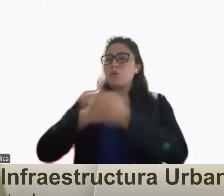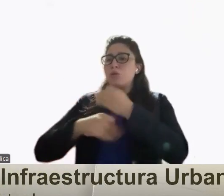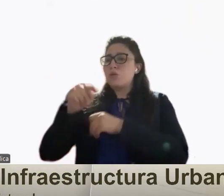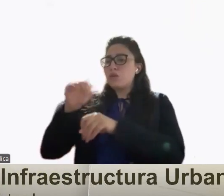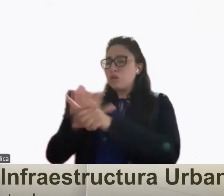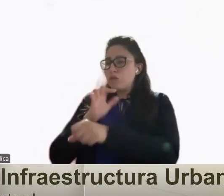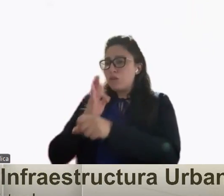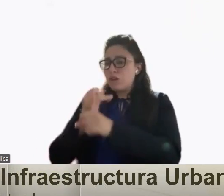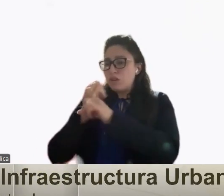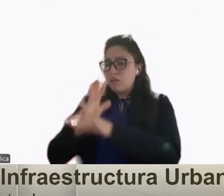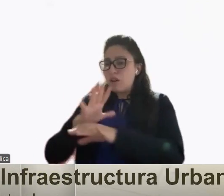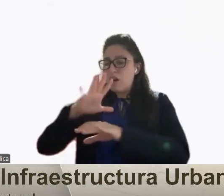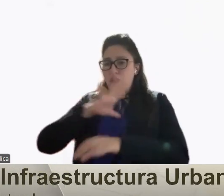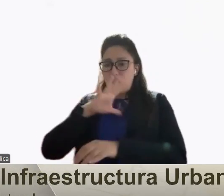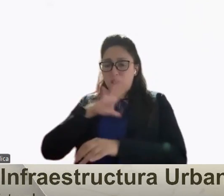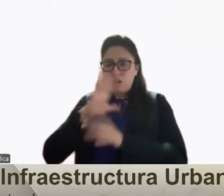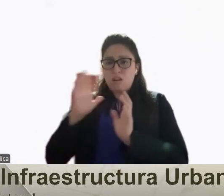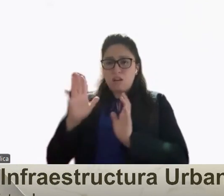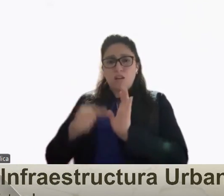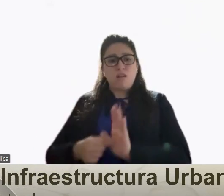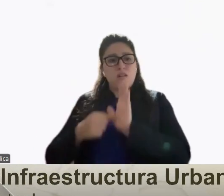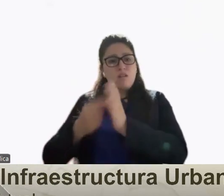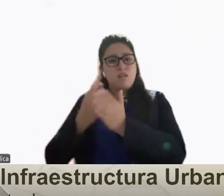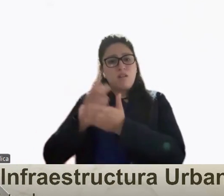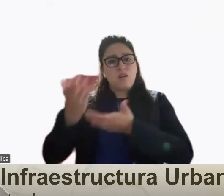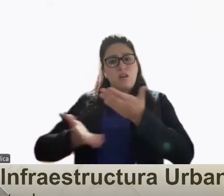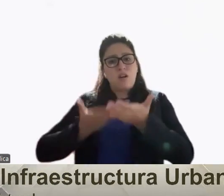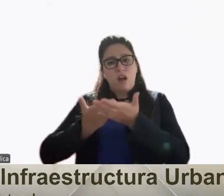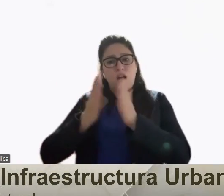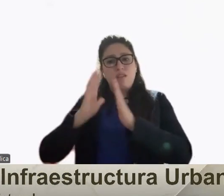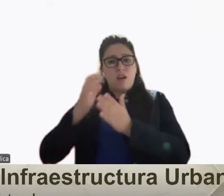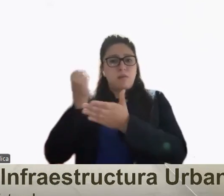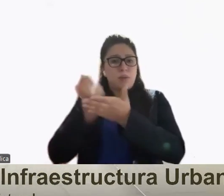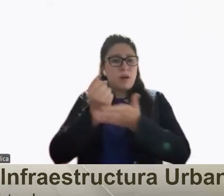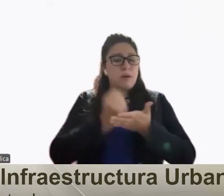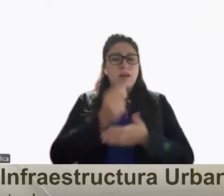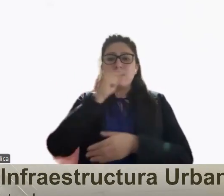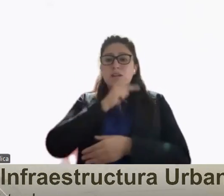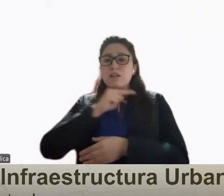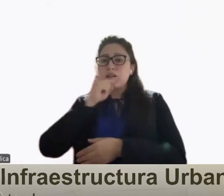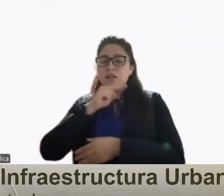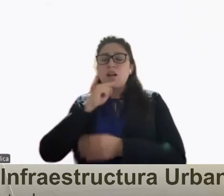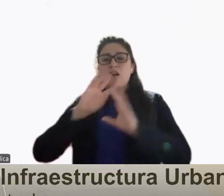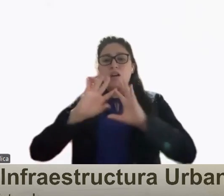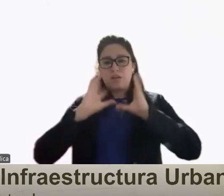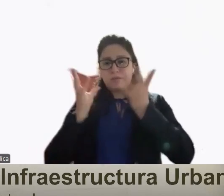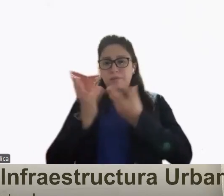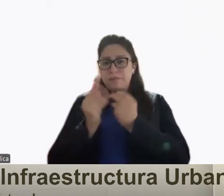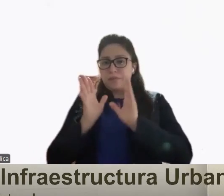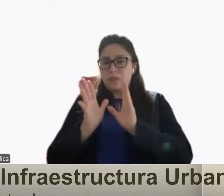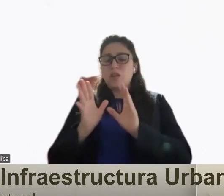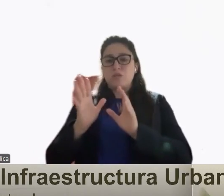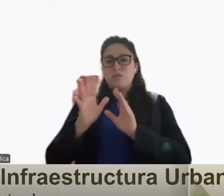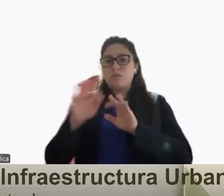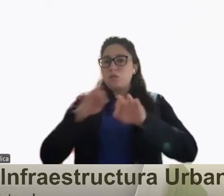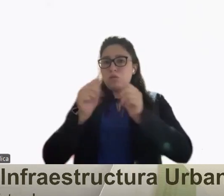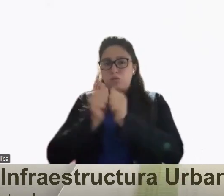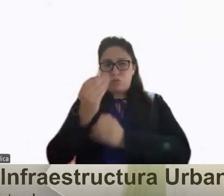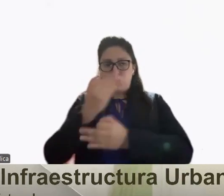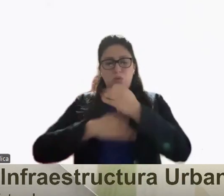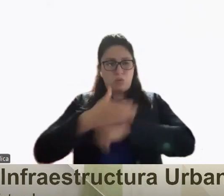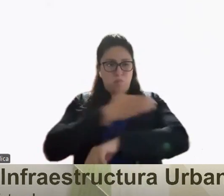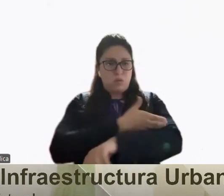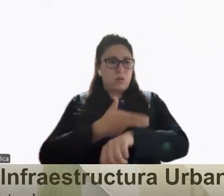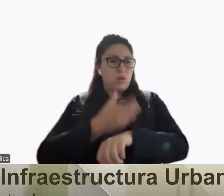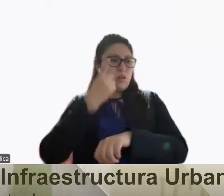sacamos los dictámenes, que es lo que estamos haciendo y estamos buscando, junto con el trabajo tan eficiente de todas ustedes y todos los que integran